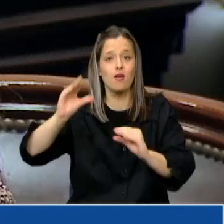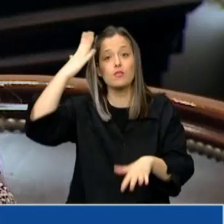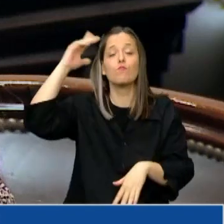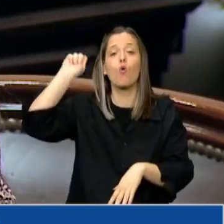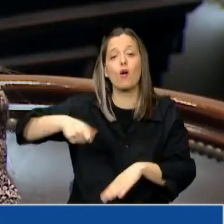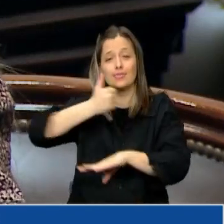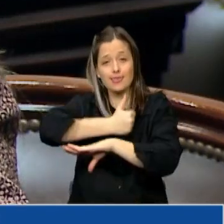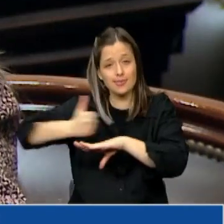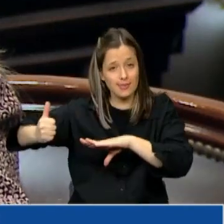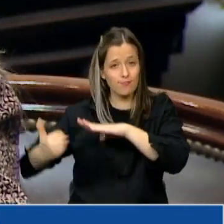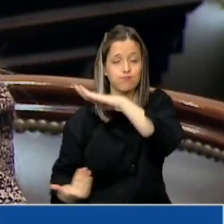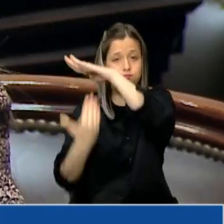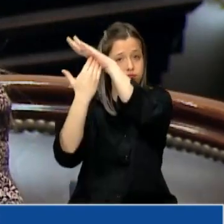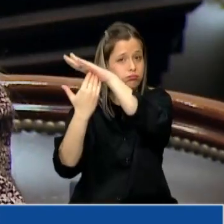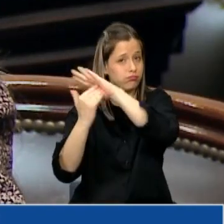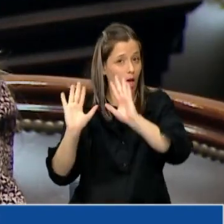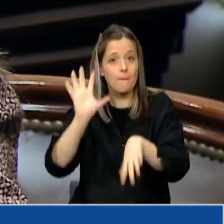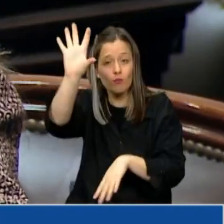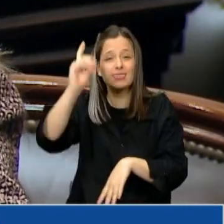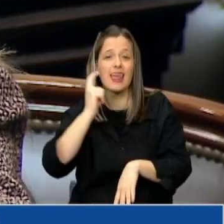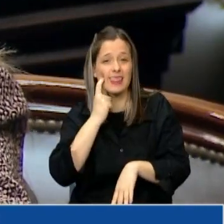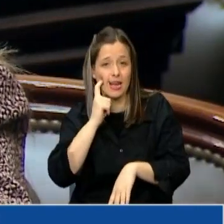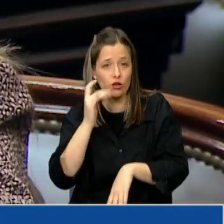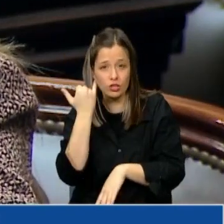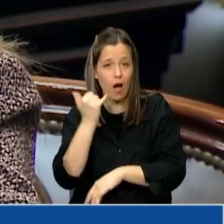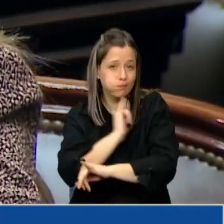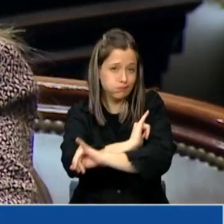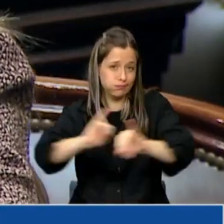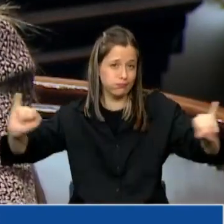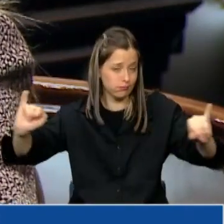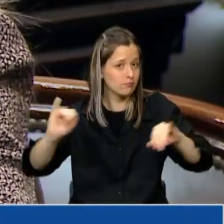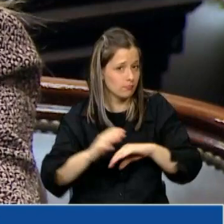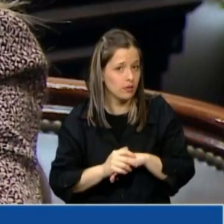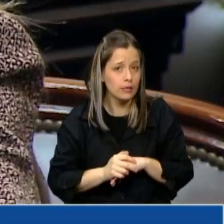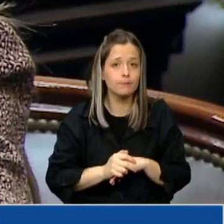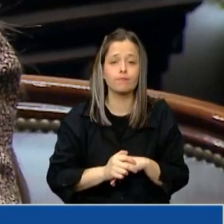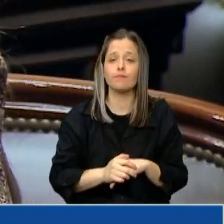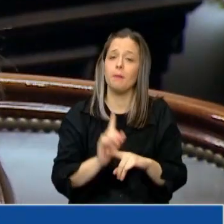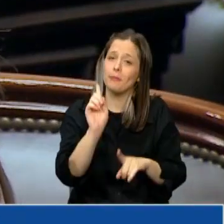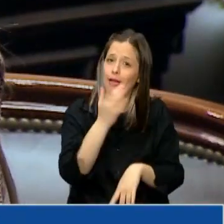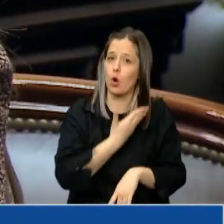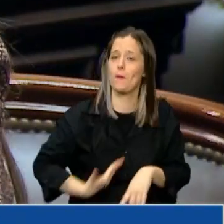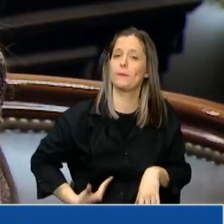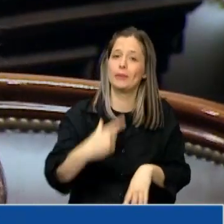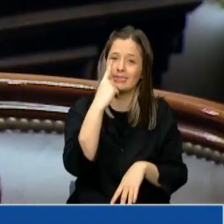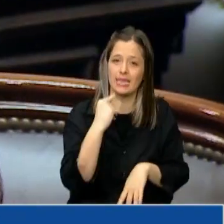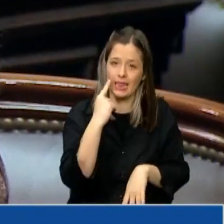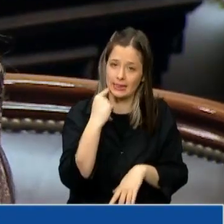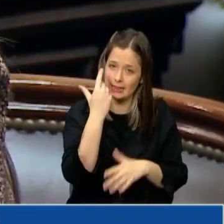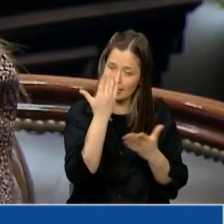de Justicia en Entre Ríos con Estado Nacional. El tema, señor presidente,